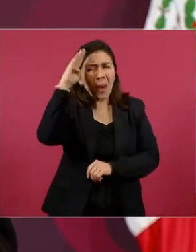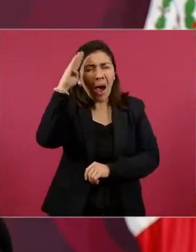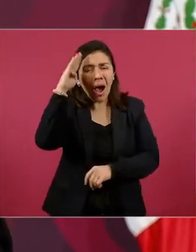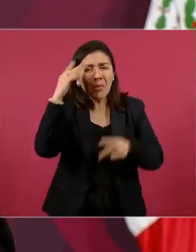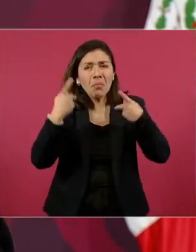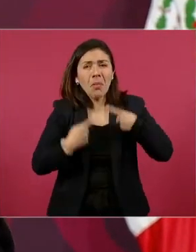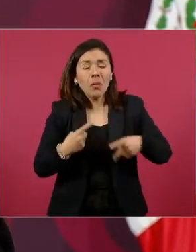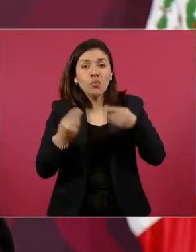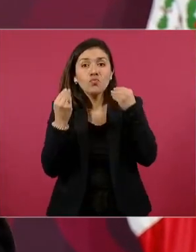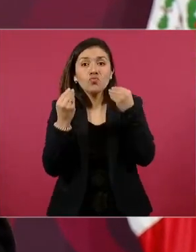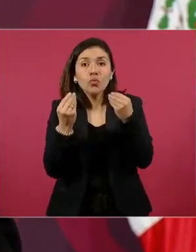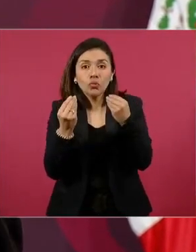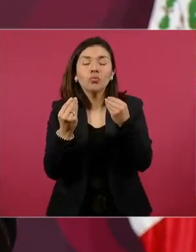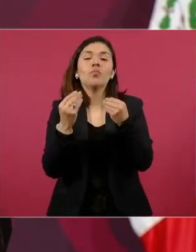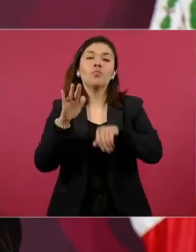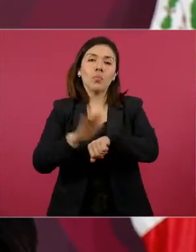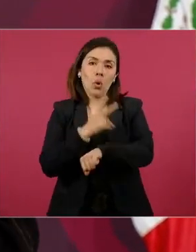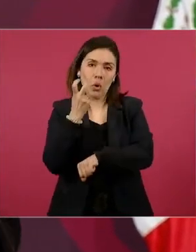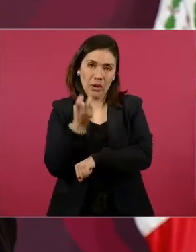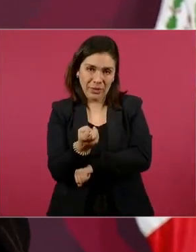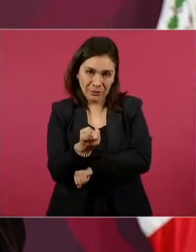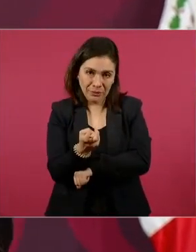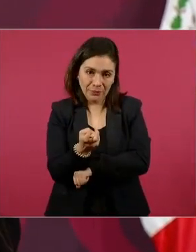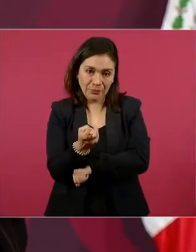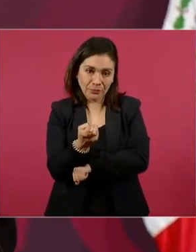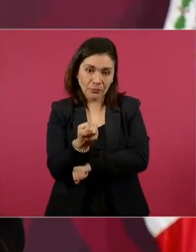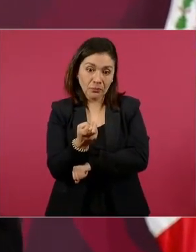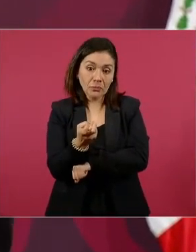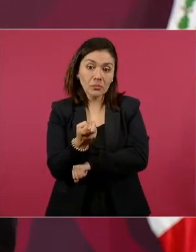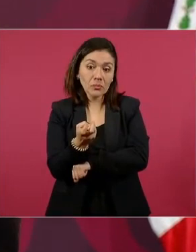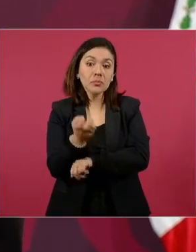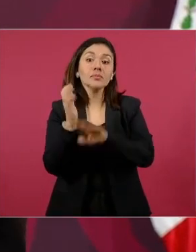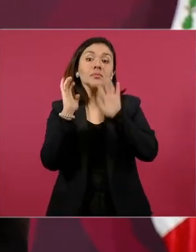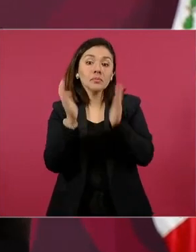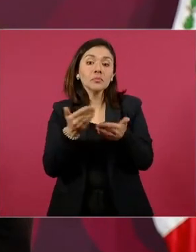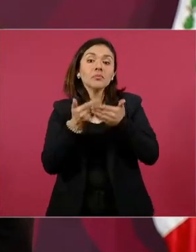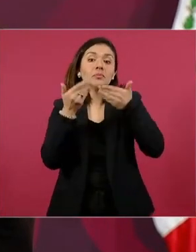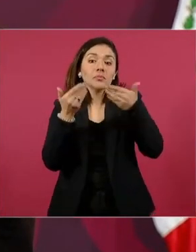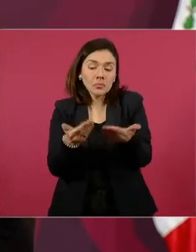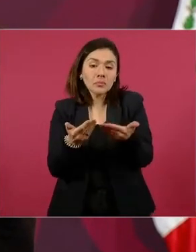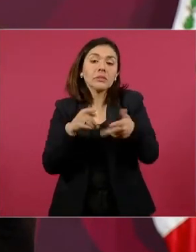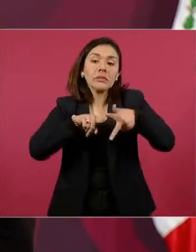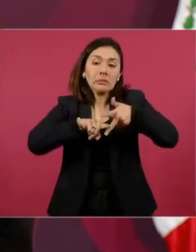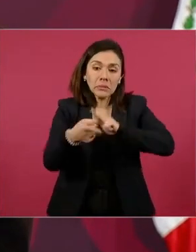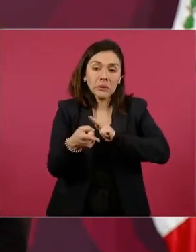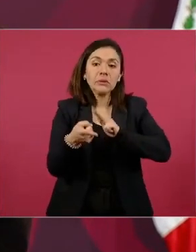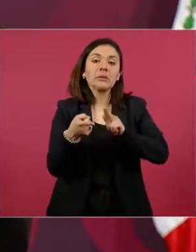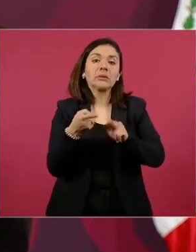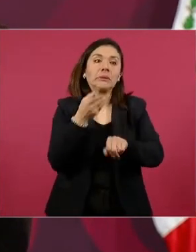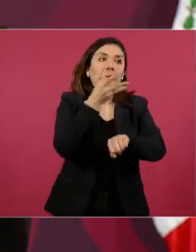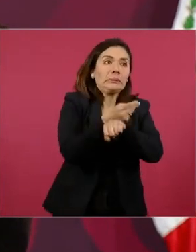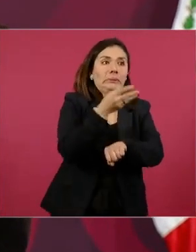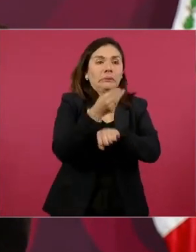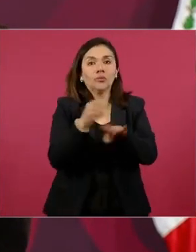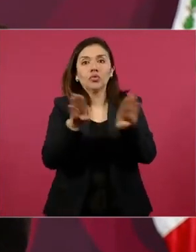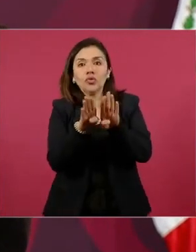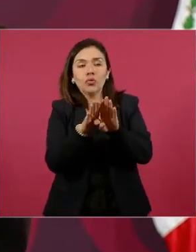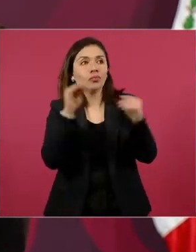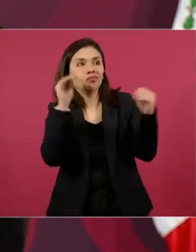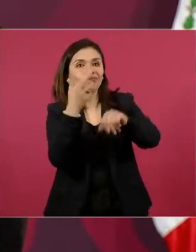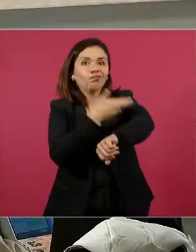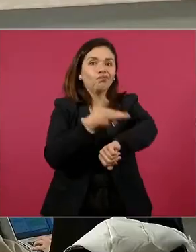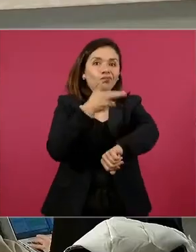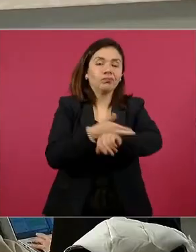muchos, muchos, pero ya se está restableciendo, se está normalizando toda la